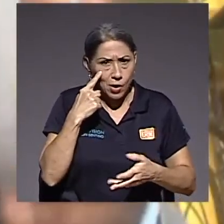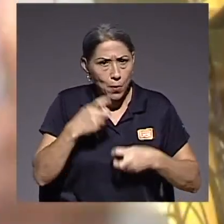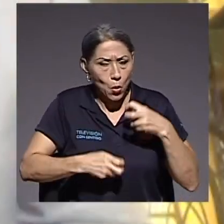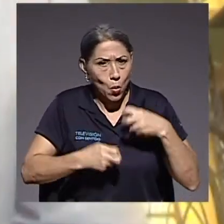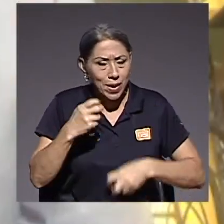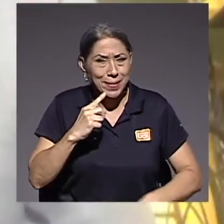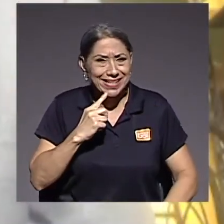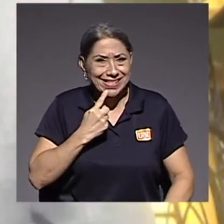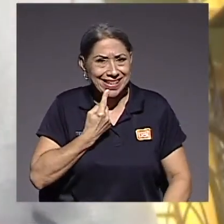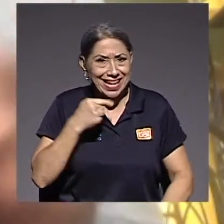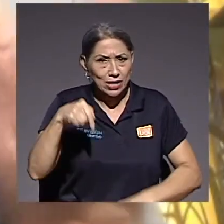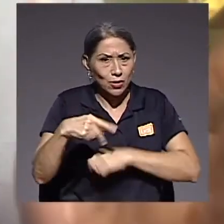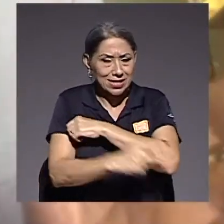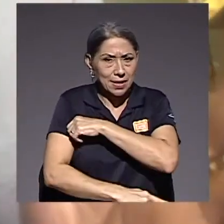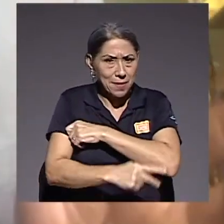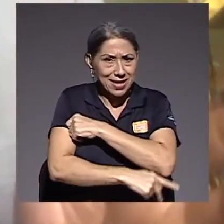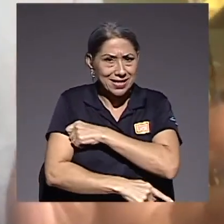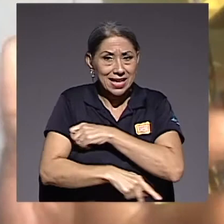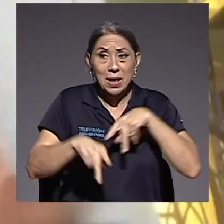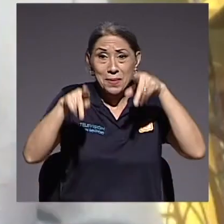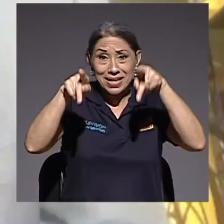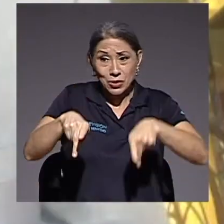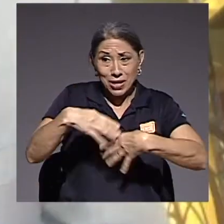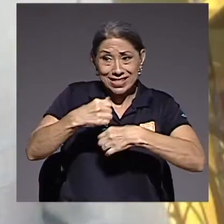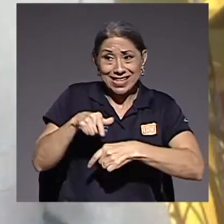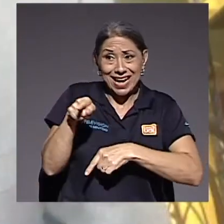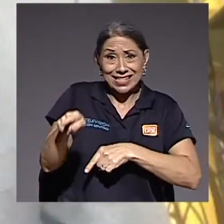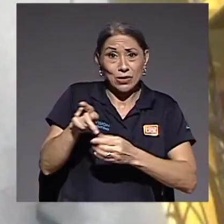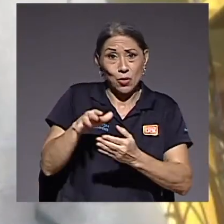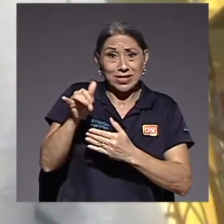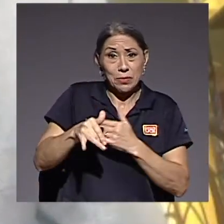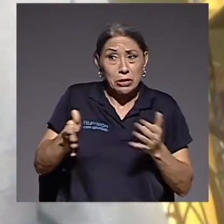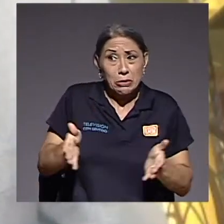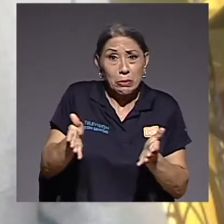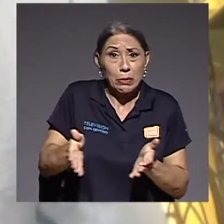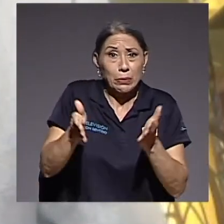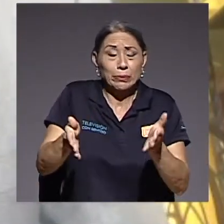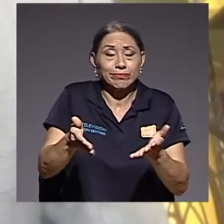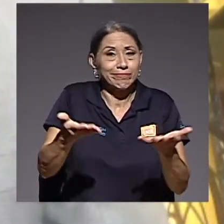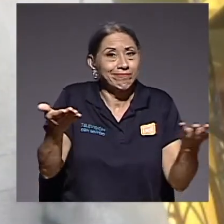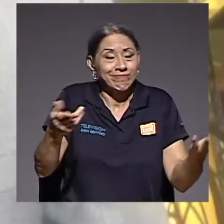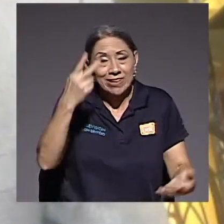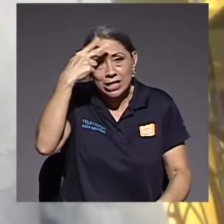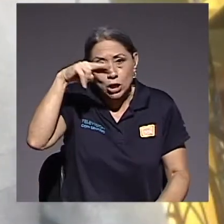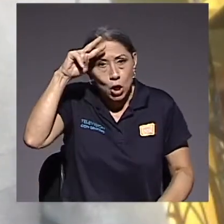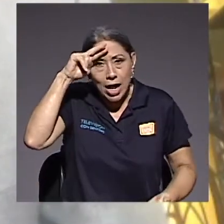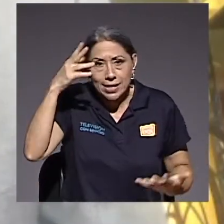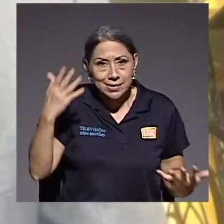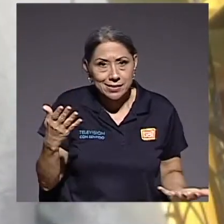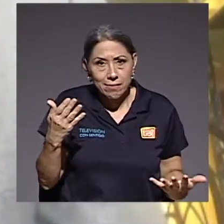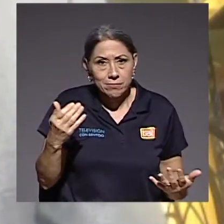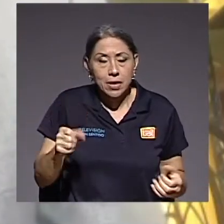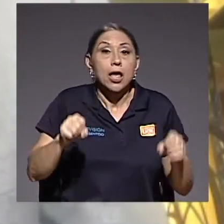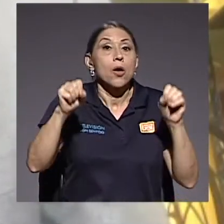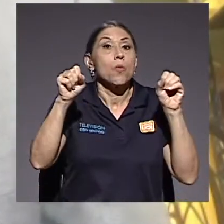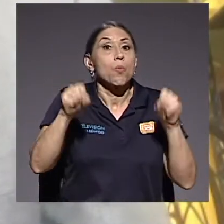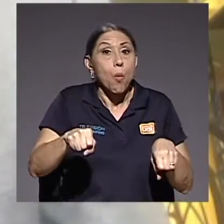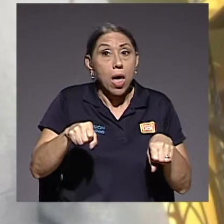o de los que están llevando eso, es una gran ignorancia. Te voy a decir que, por ejemplo, y pueden mandar gente a